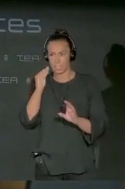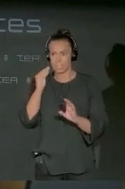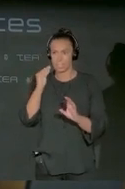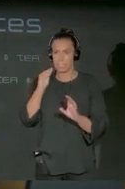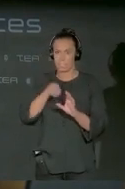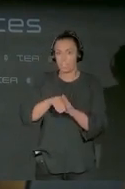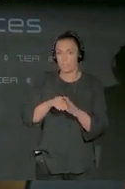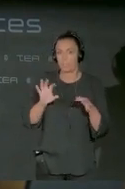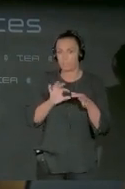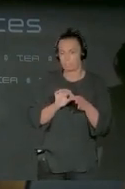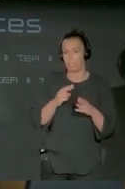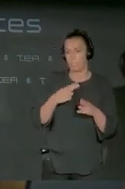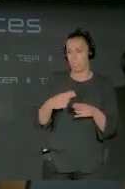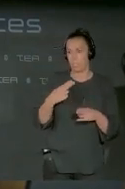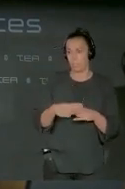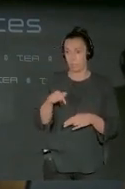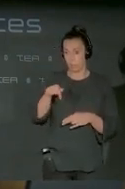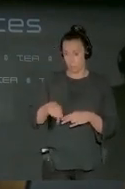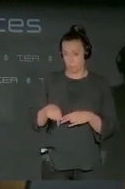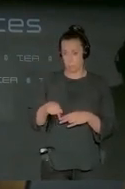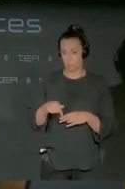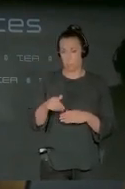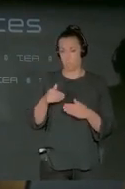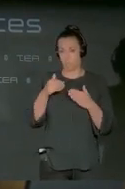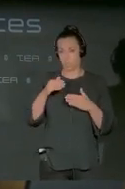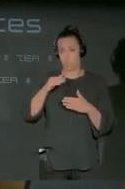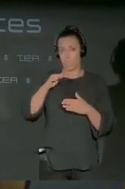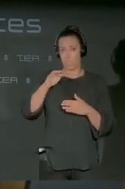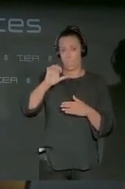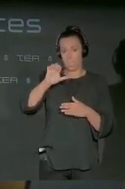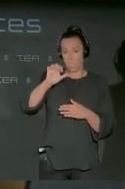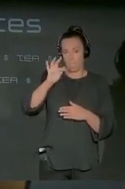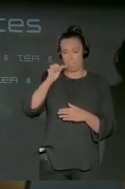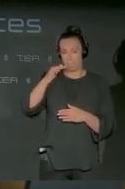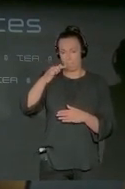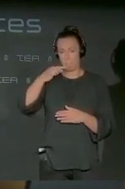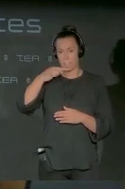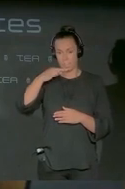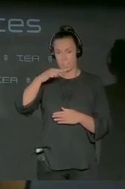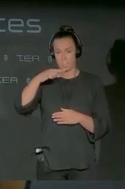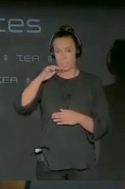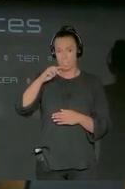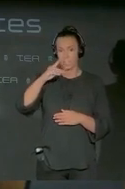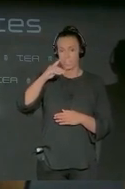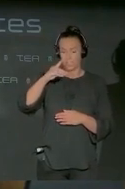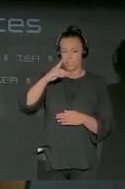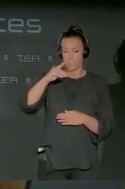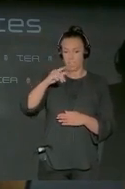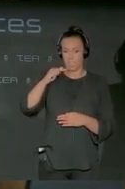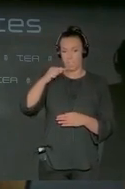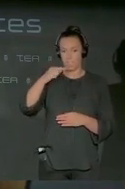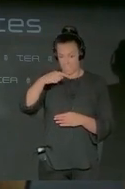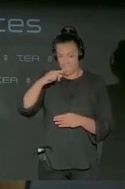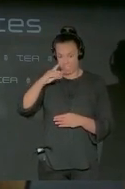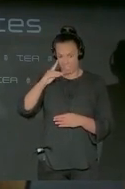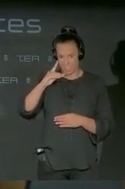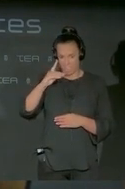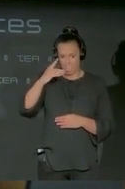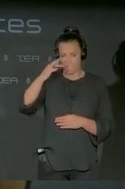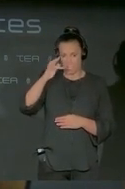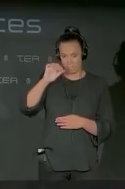a través de EGDF, que se fundó en el año 2006, representa a más de 1.500 estudios de toda Europa. Y